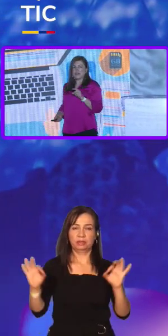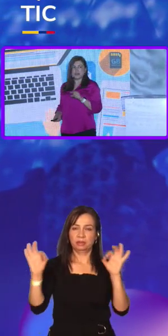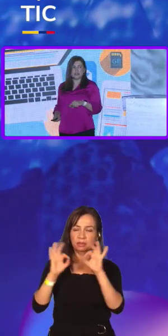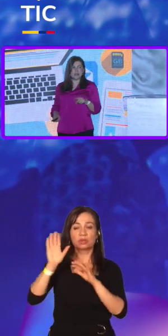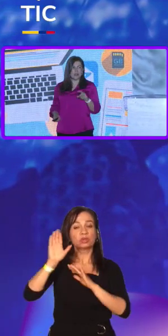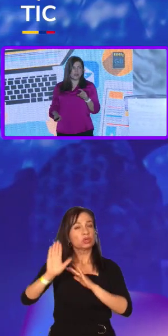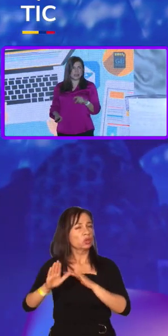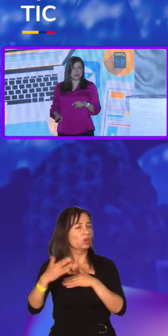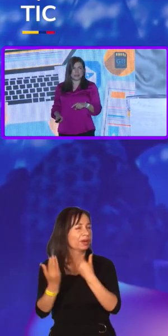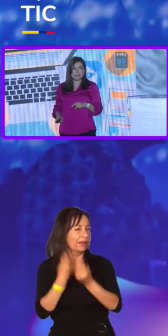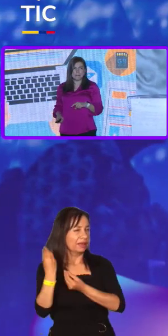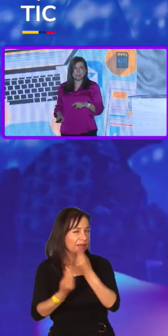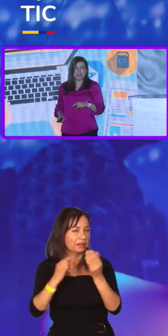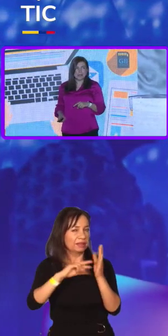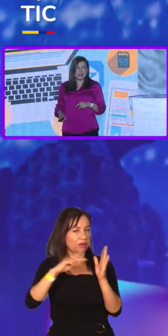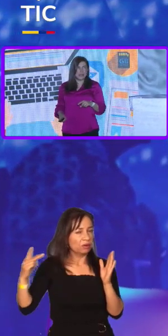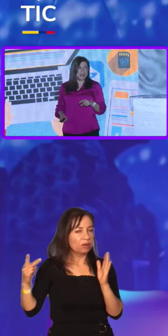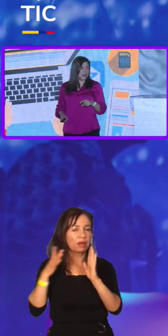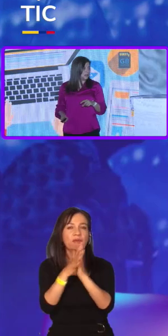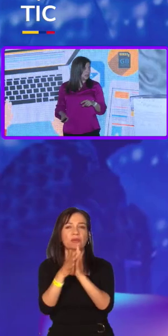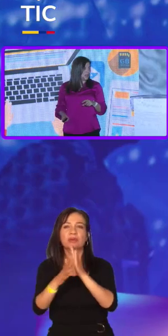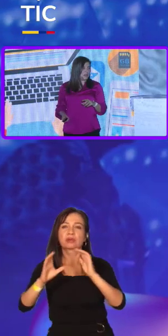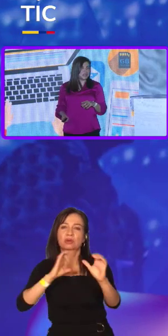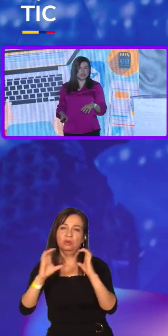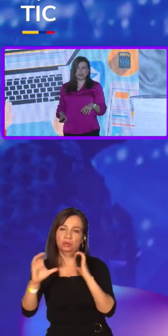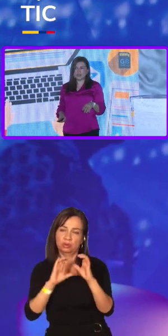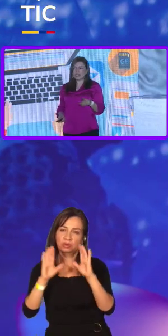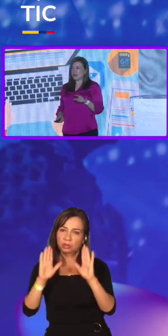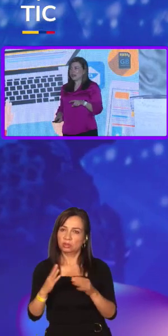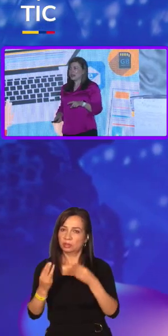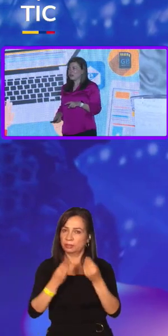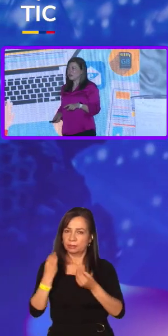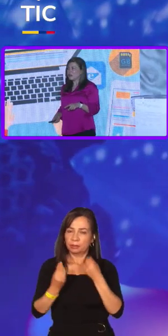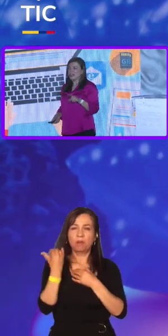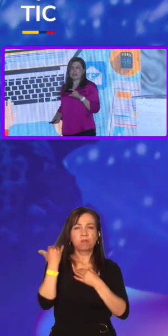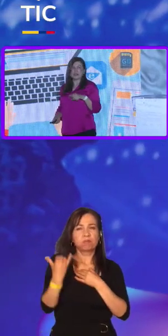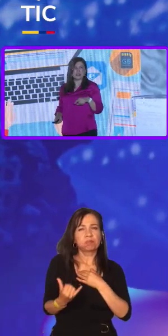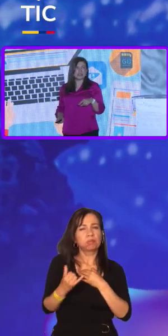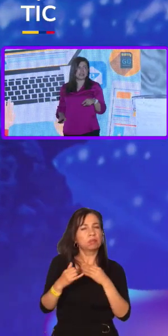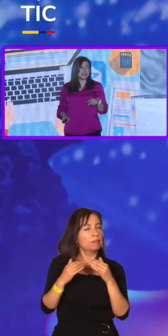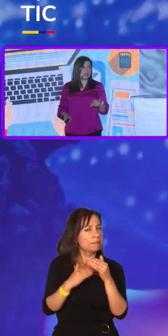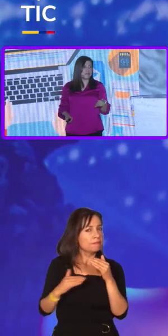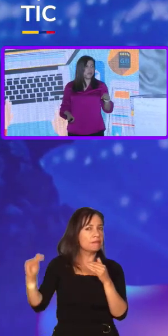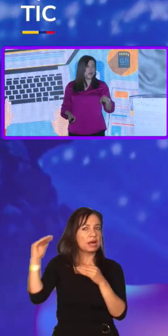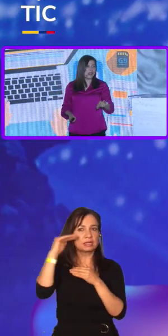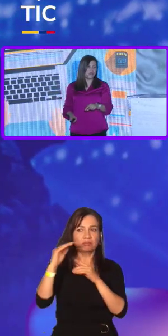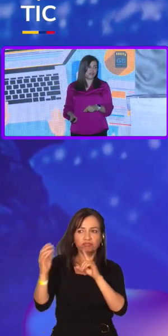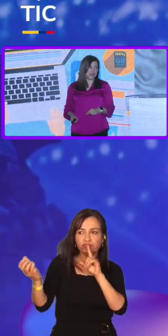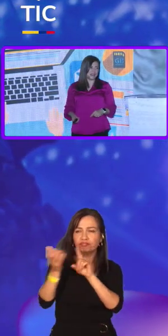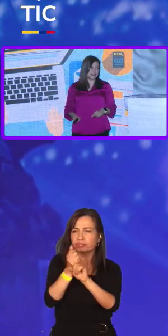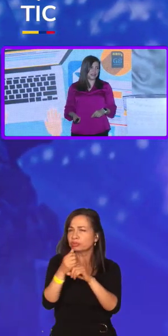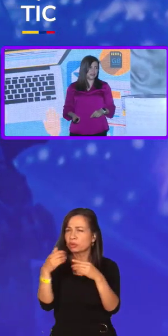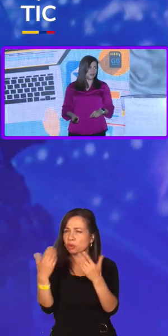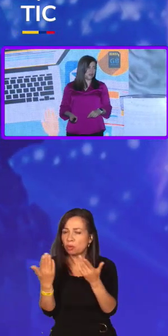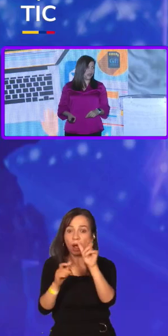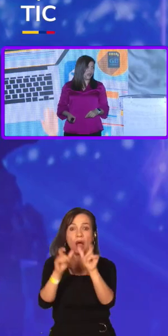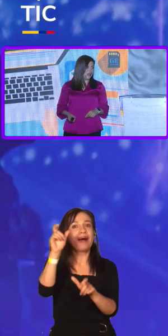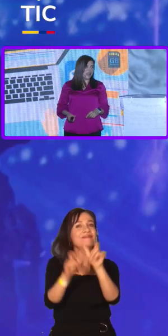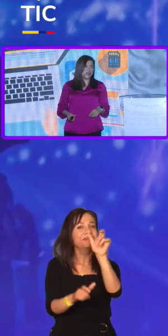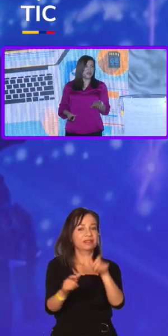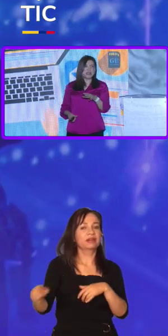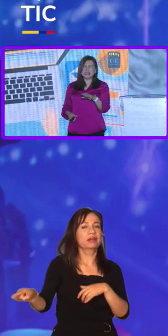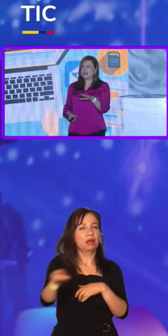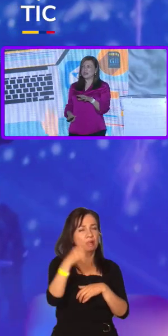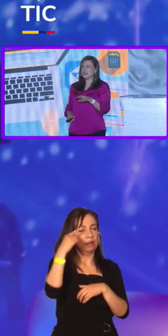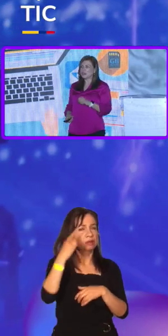Las tecnologías de información y comunicación tienen, digámoslo así, su máximo alcance cuando las personas sienten que pueden confiar en esa